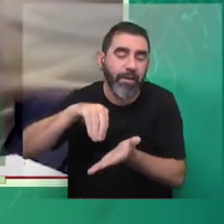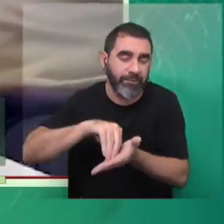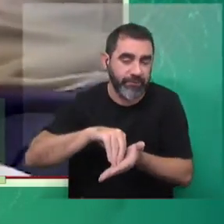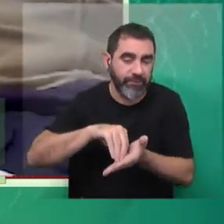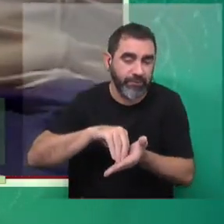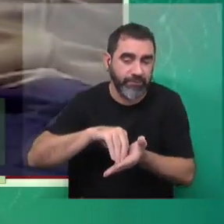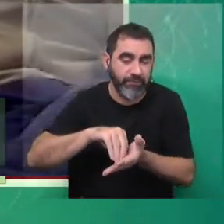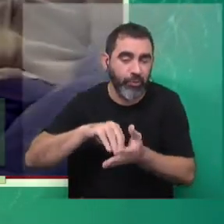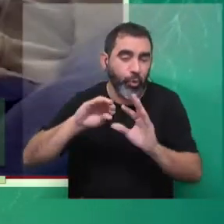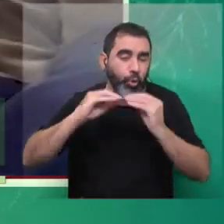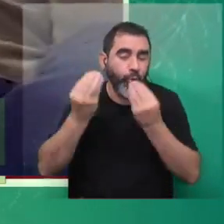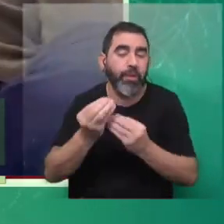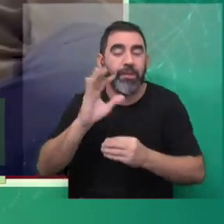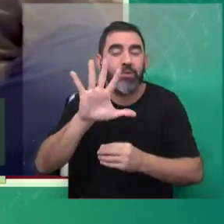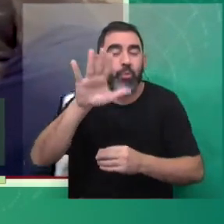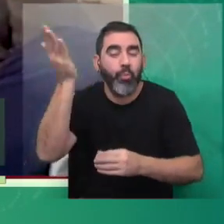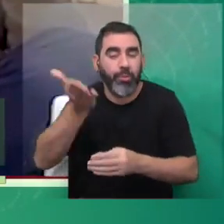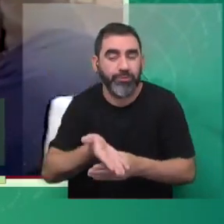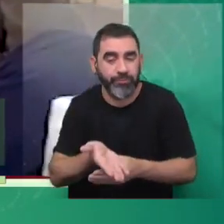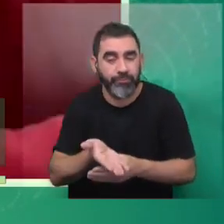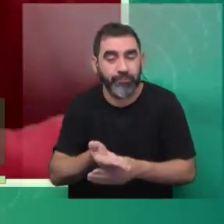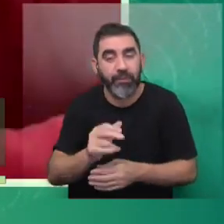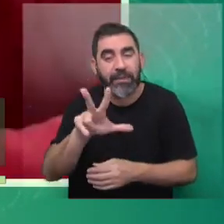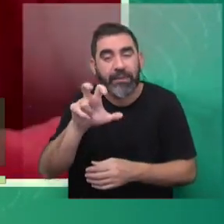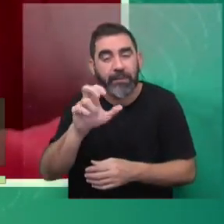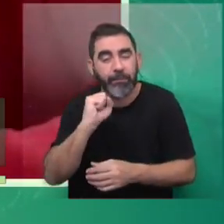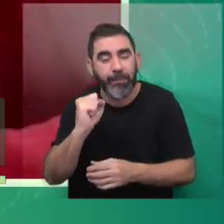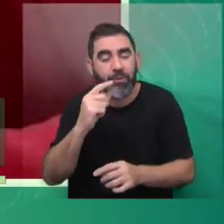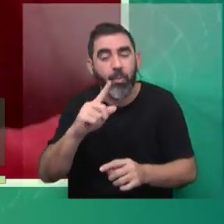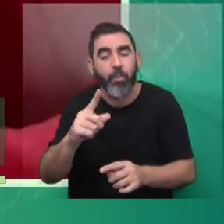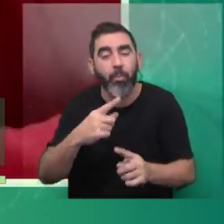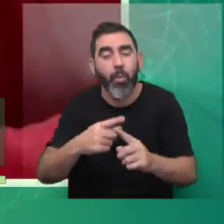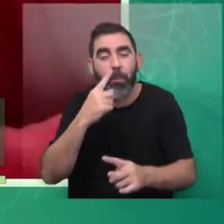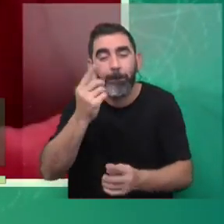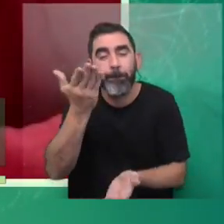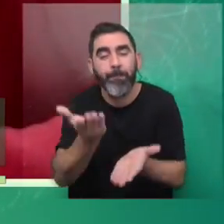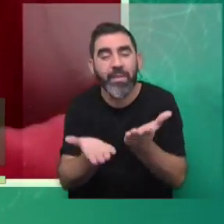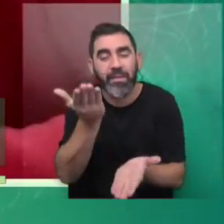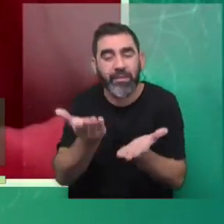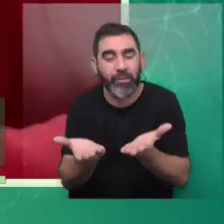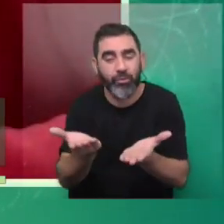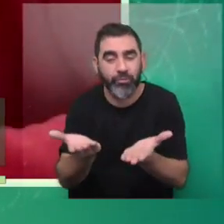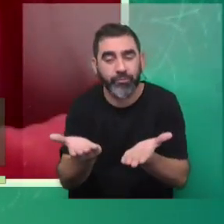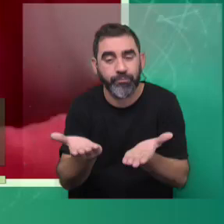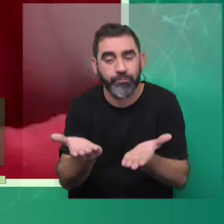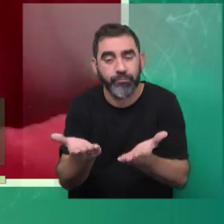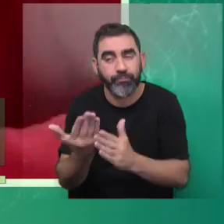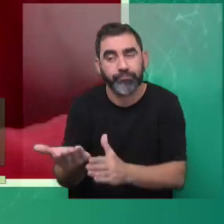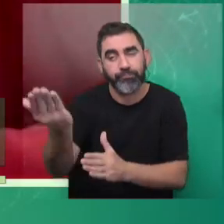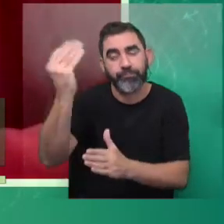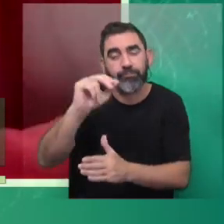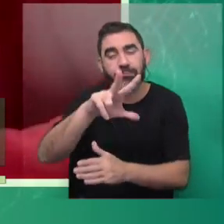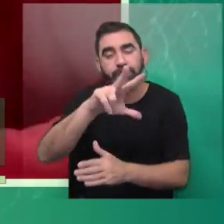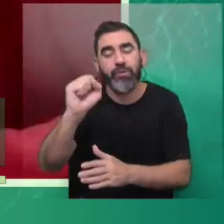arriba que llegaba un 5% 3 pesos más por tonelada un reto de